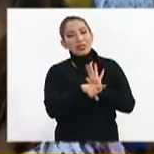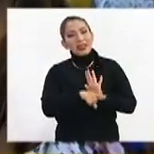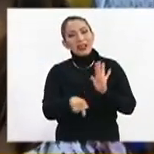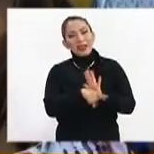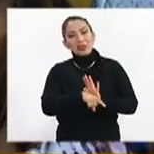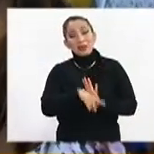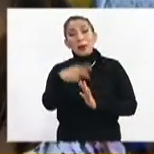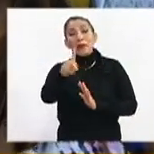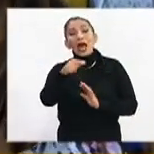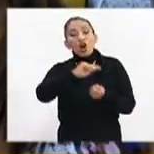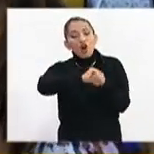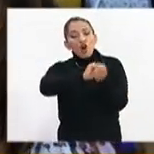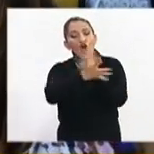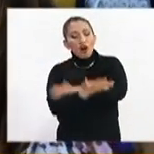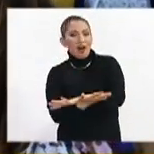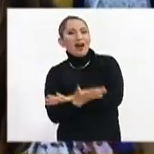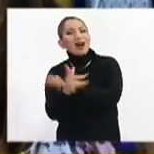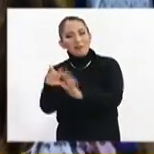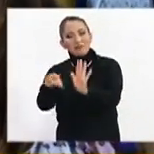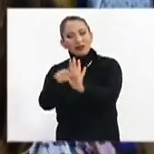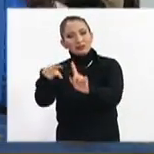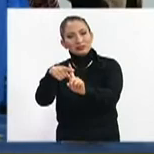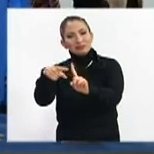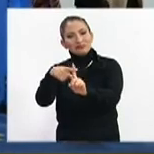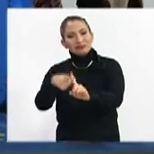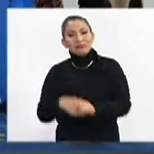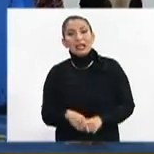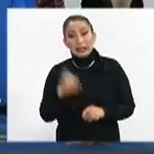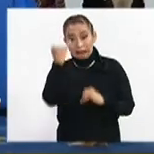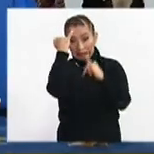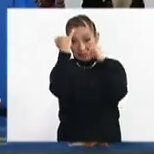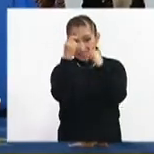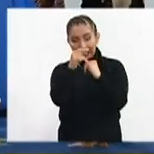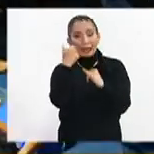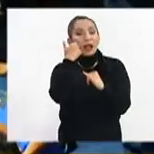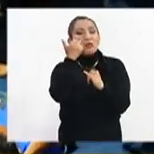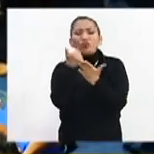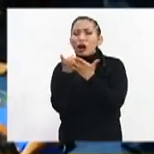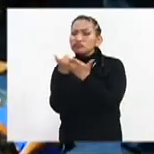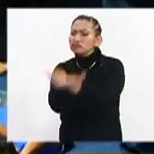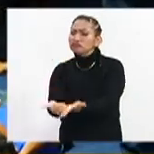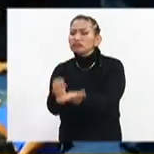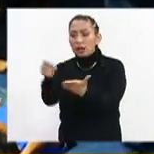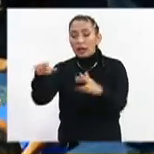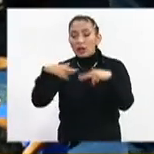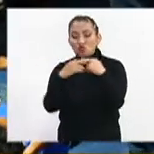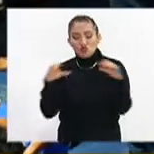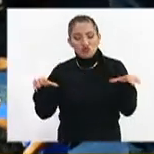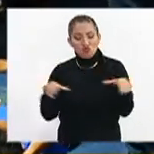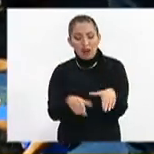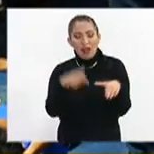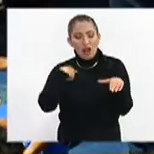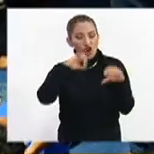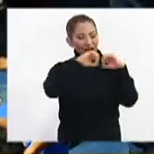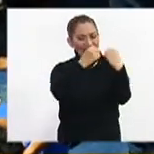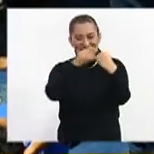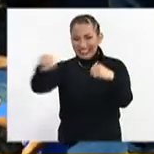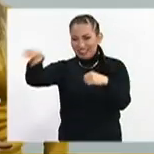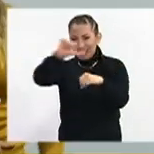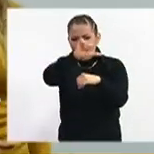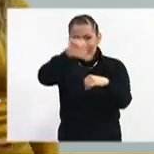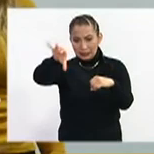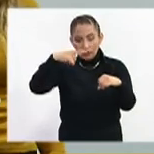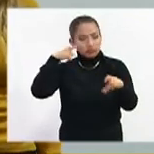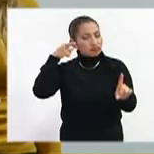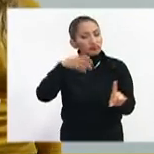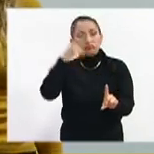negativos, pero transformarlos en algo positivo. La iniciativa Queremos Ayudarte reúne a una decena de organizaciones civiles con